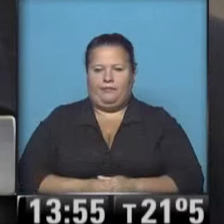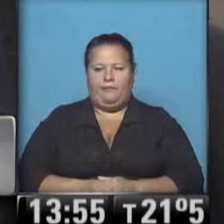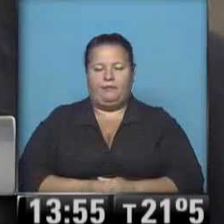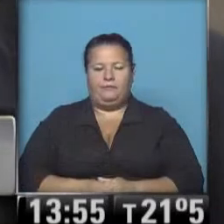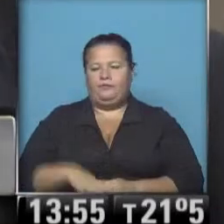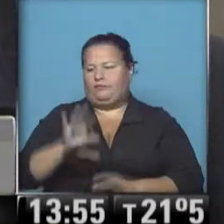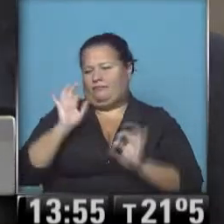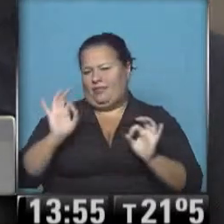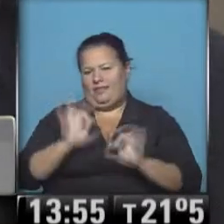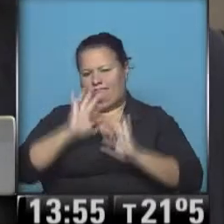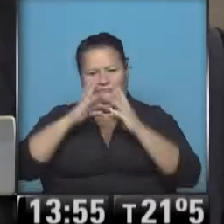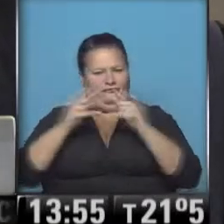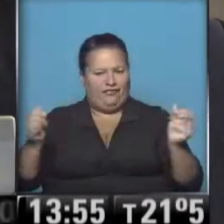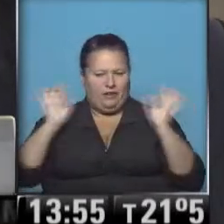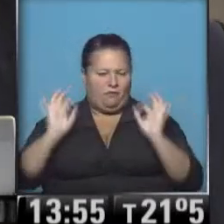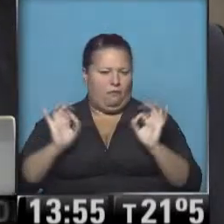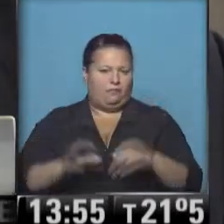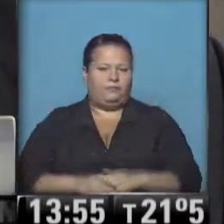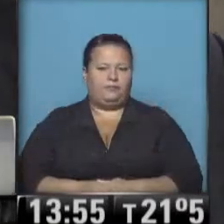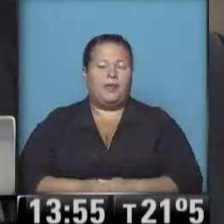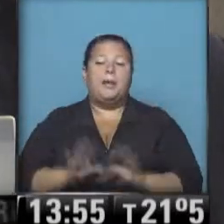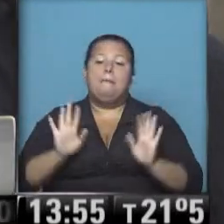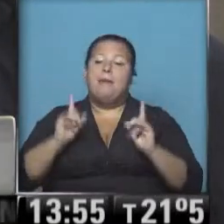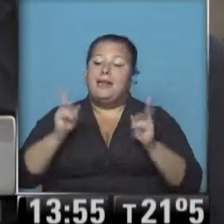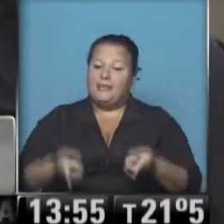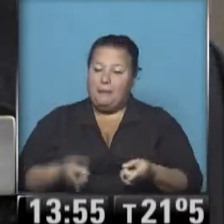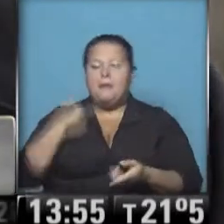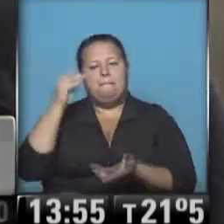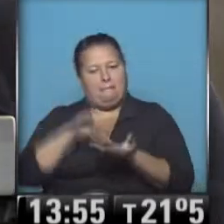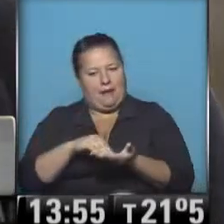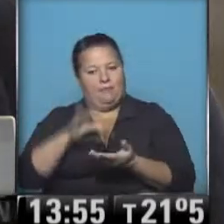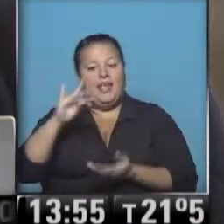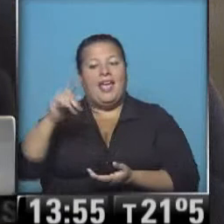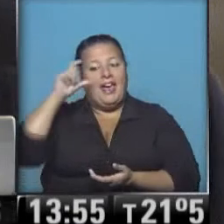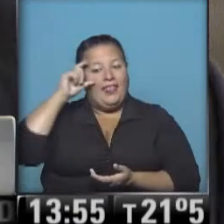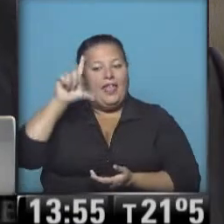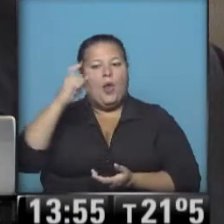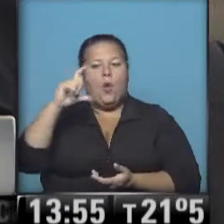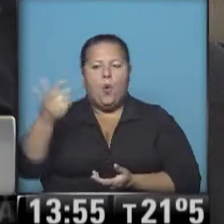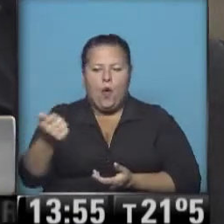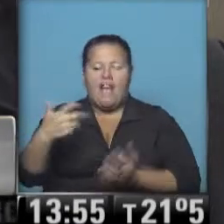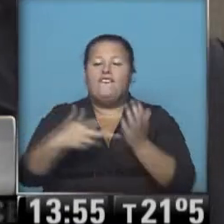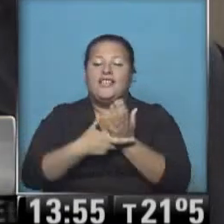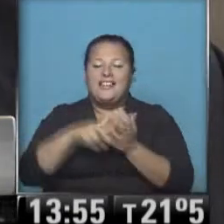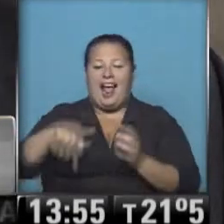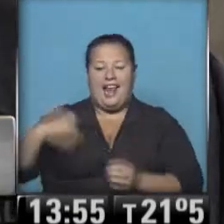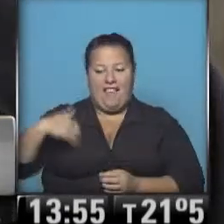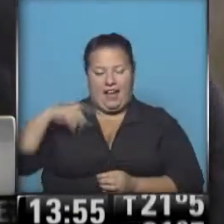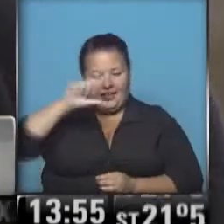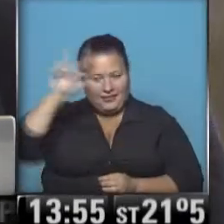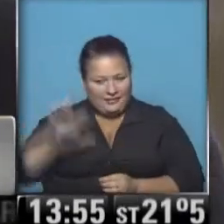absolutamente concluido pero además hay que decirlo otra cosa de lucas es un fiscal de la república